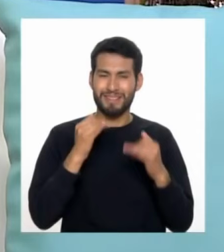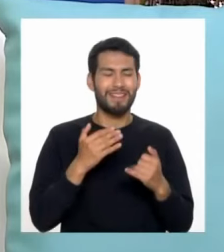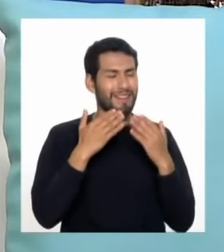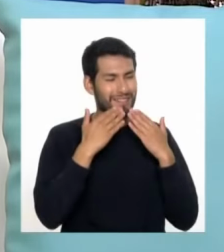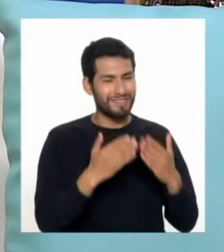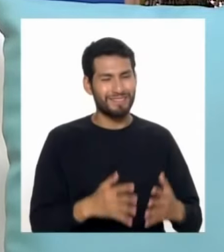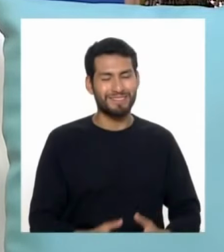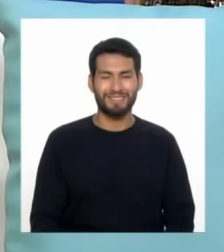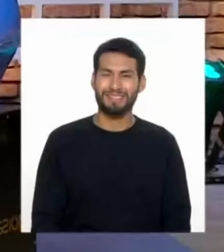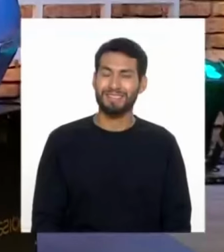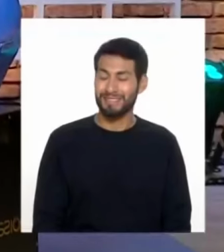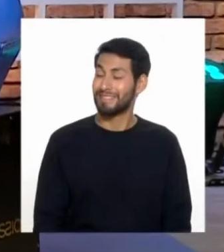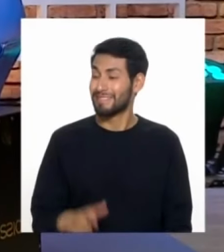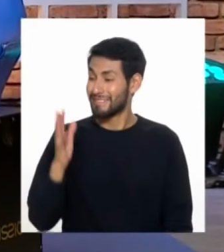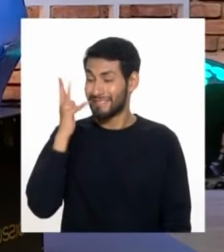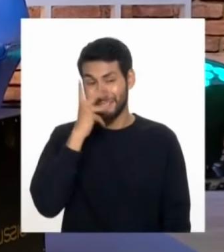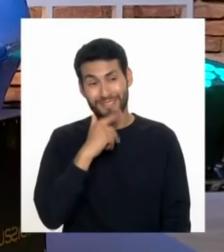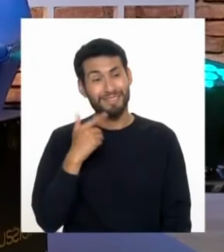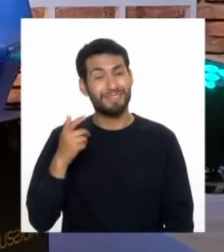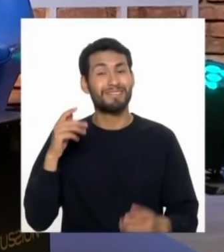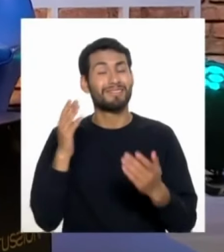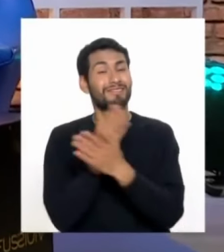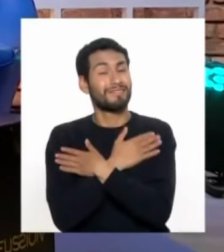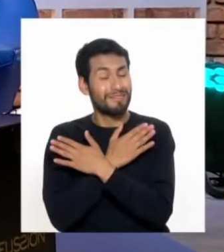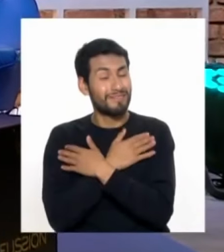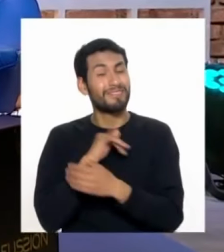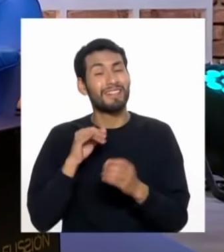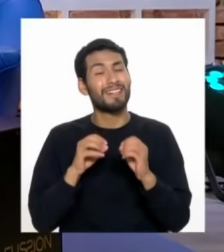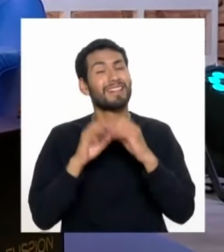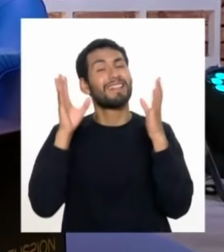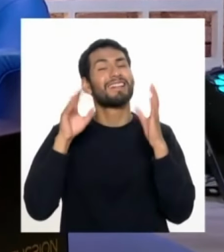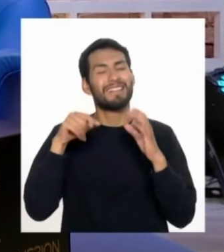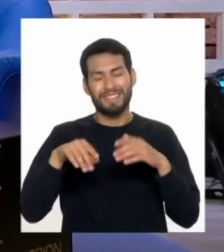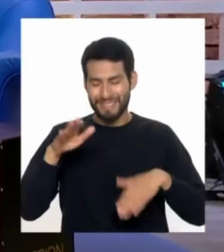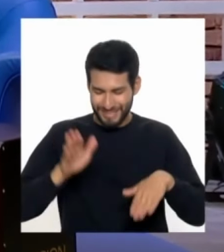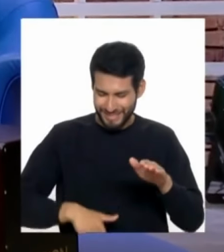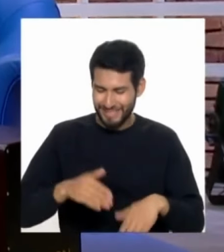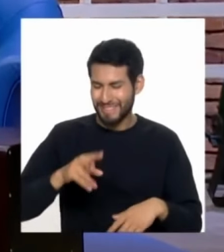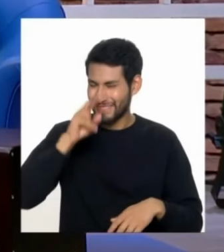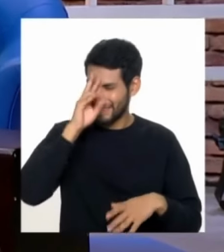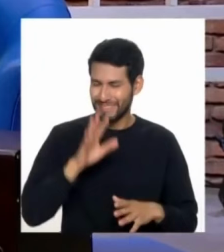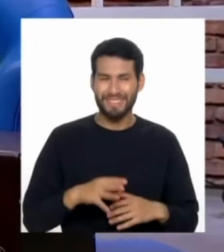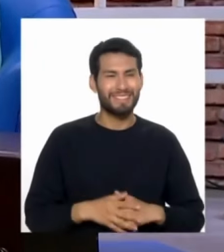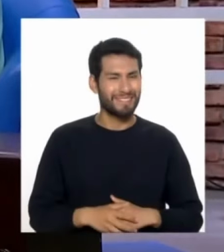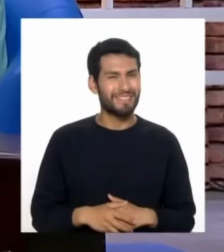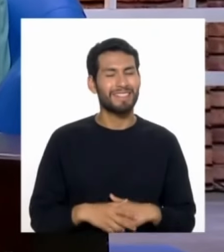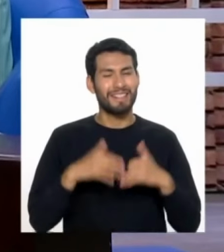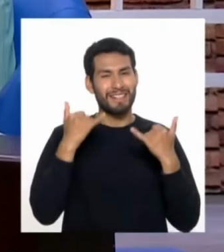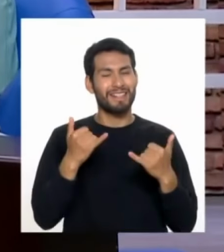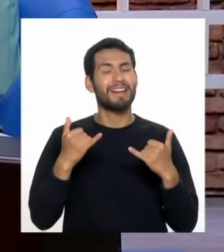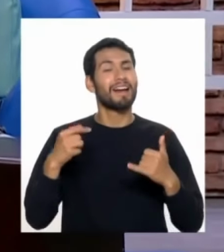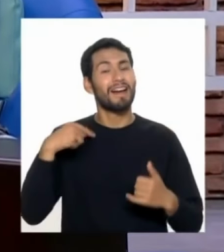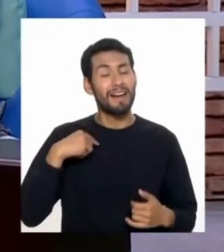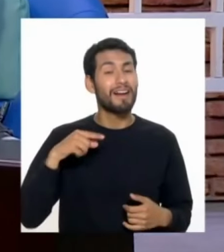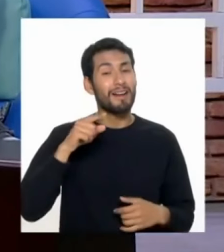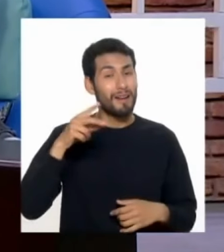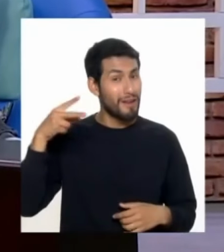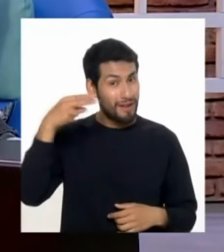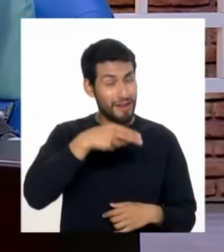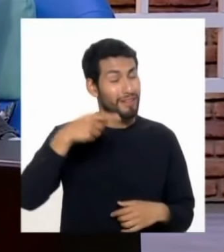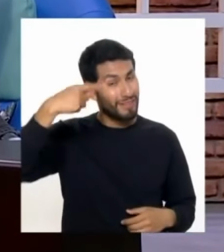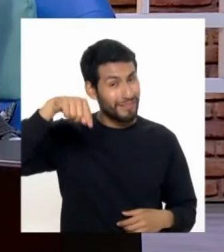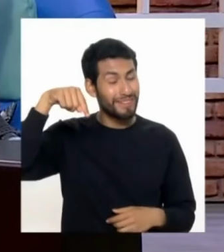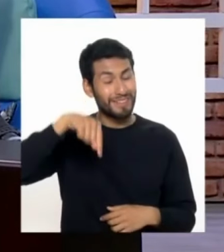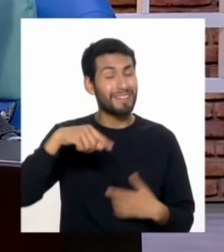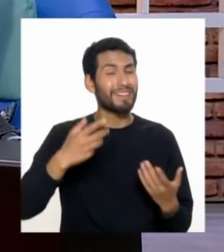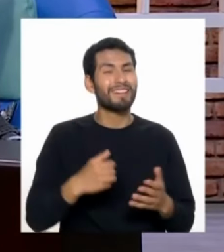gracias. Qué bonito cumpleaños y también el día del cajón peruano. Vamos ahora a un nuevo corte y